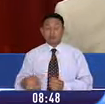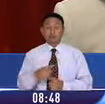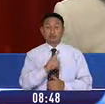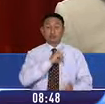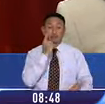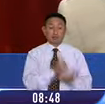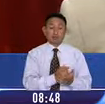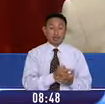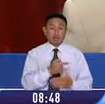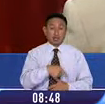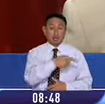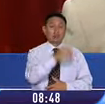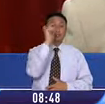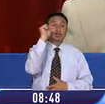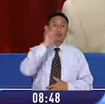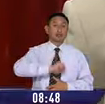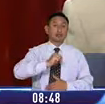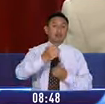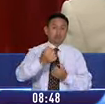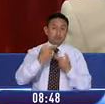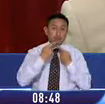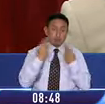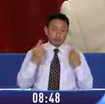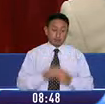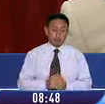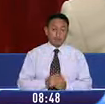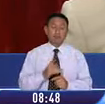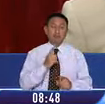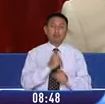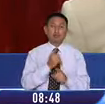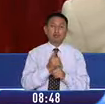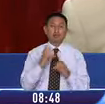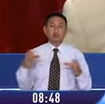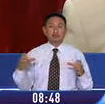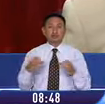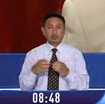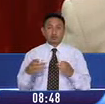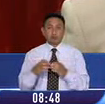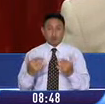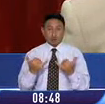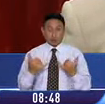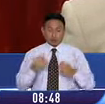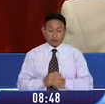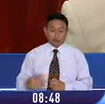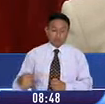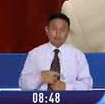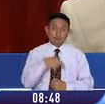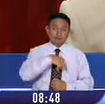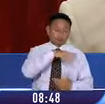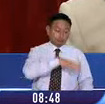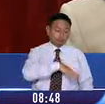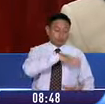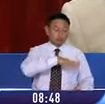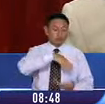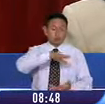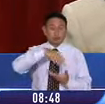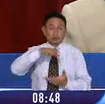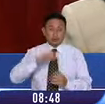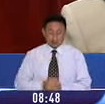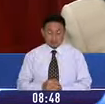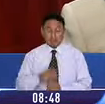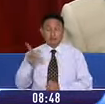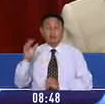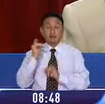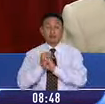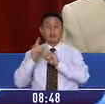y el acceso a la información pública. Por eso es que la Comisión ha llevado a cabo esa responsabilidad de solicitar a las